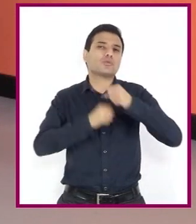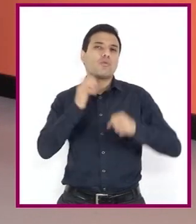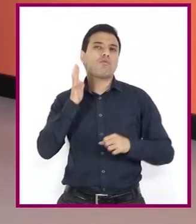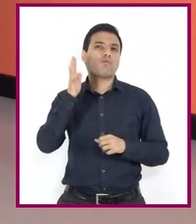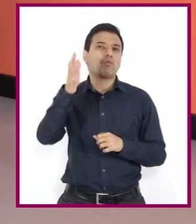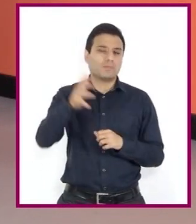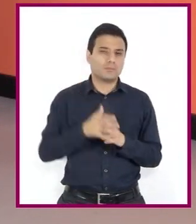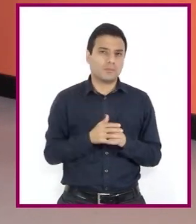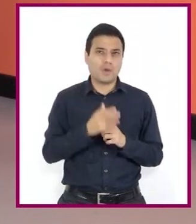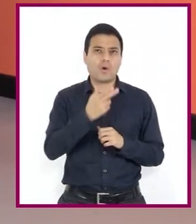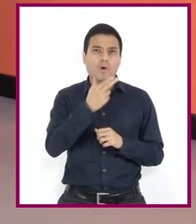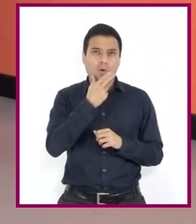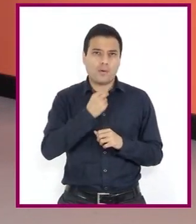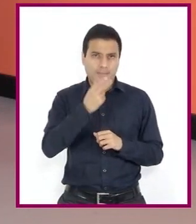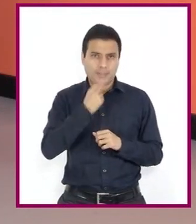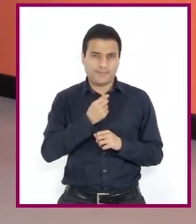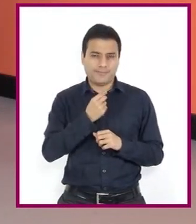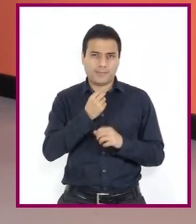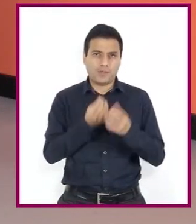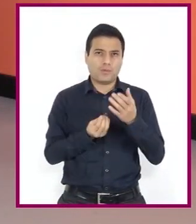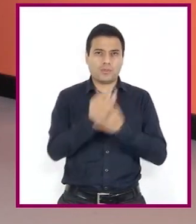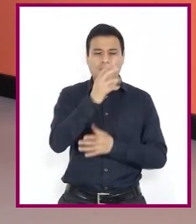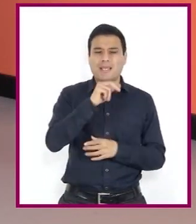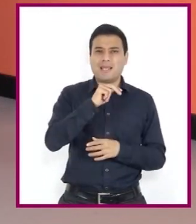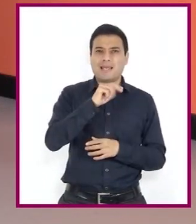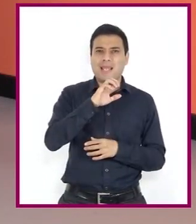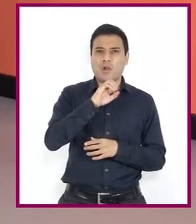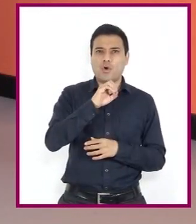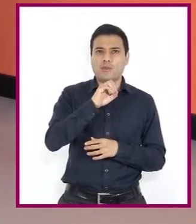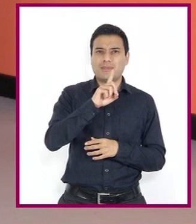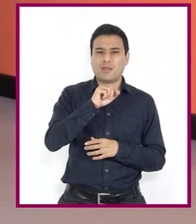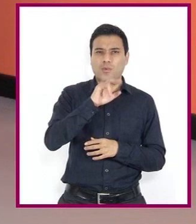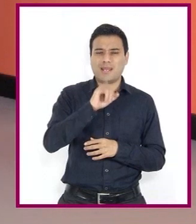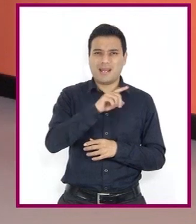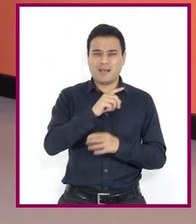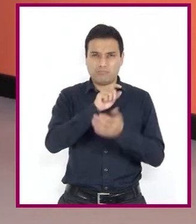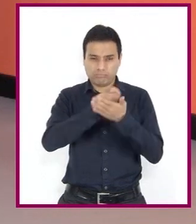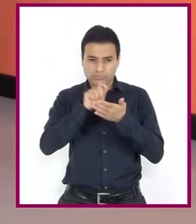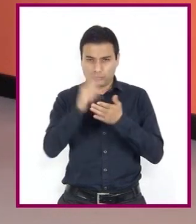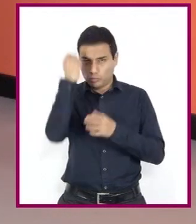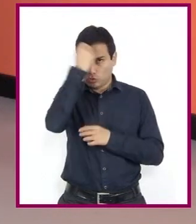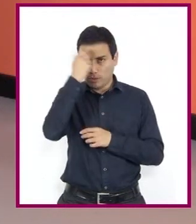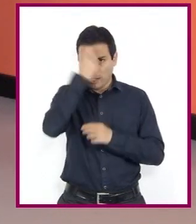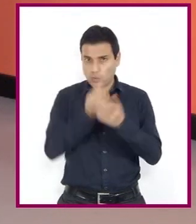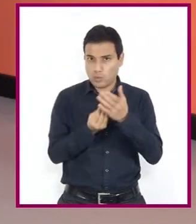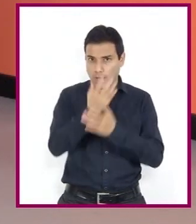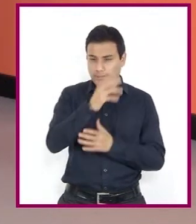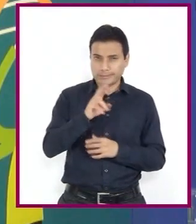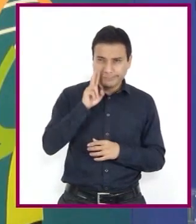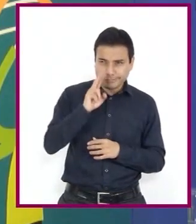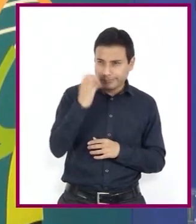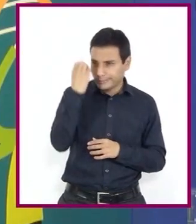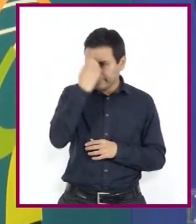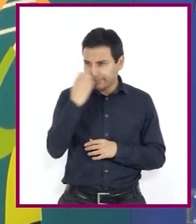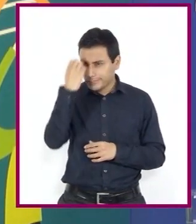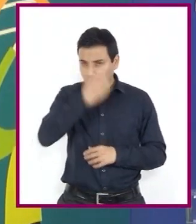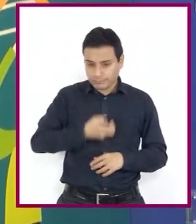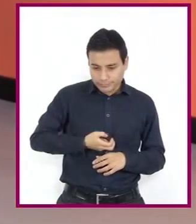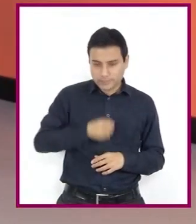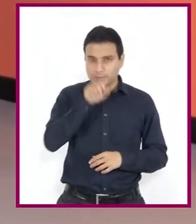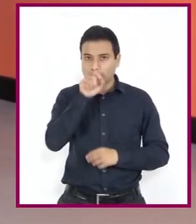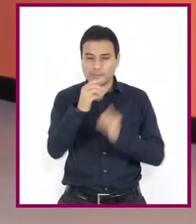consolidados por la teoría neodarwiniana, utilizando no solo observación de los embriones, sino la